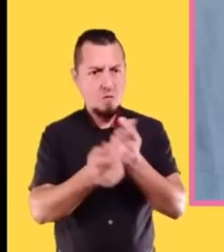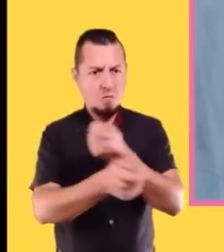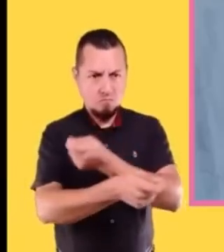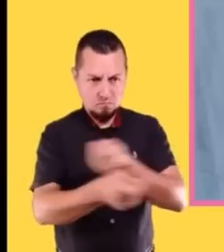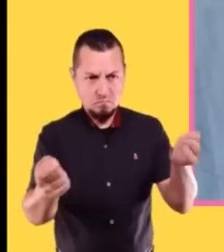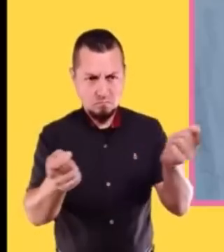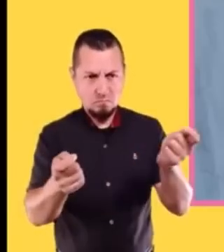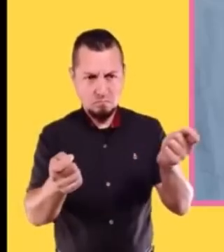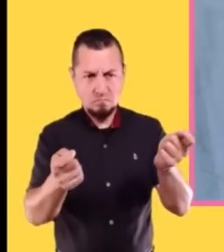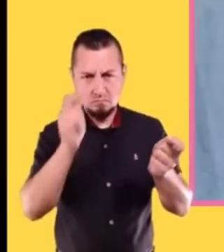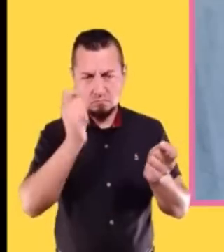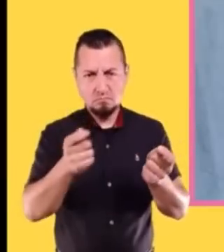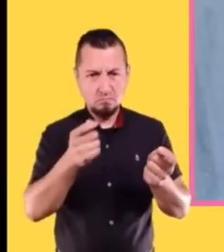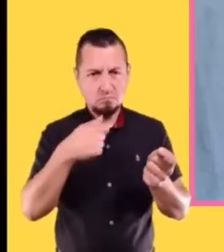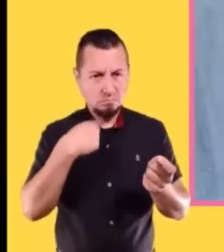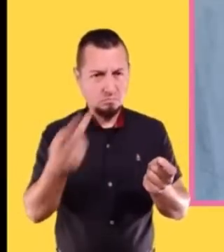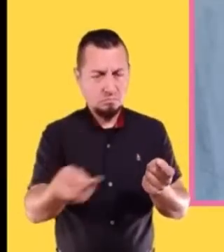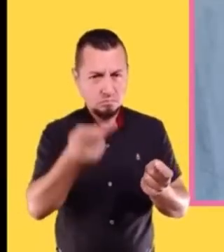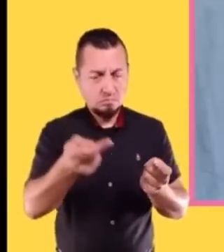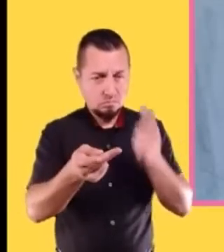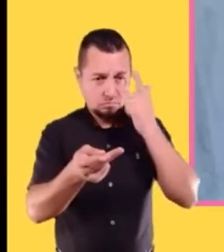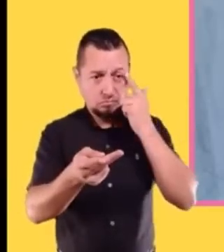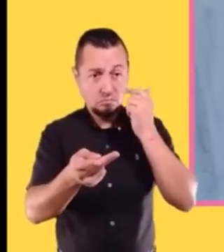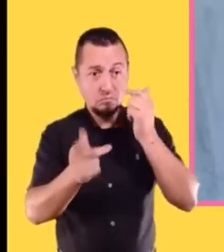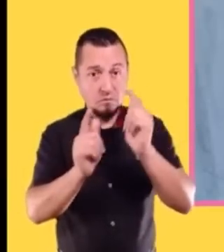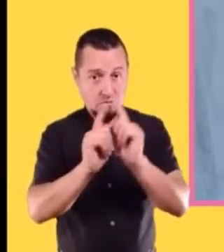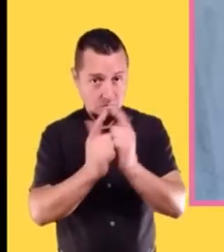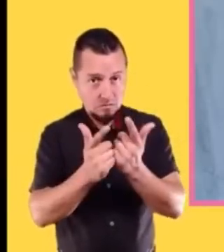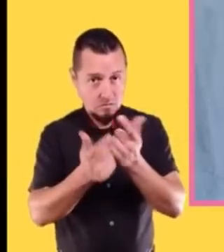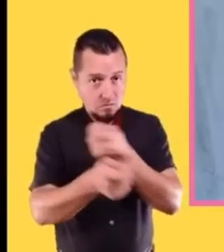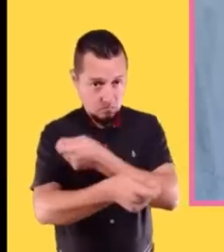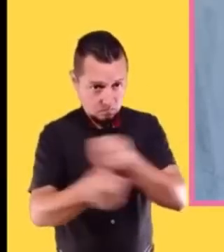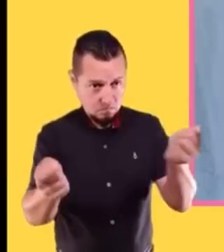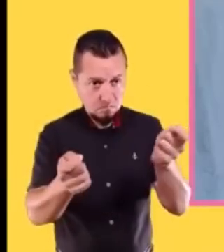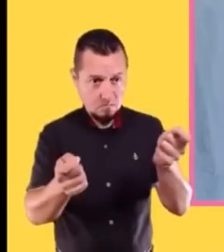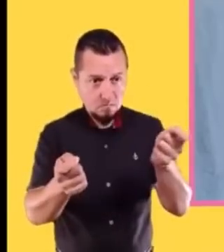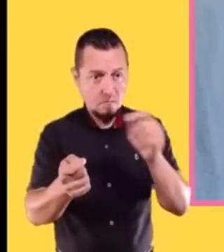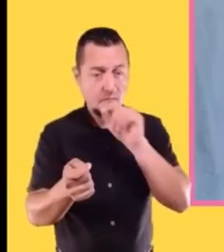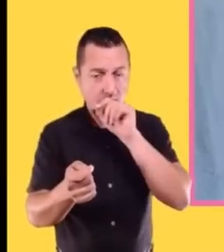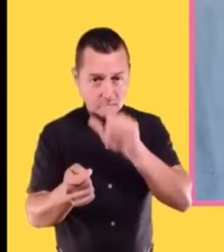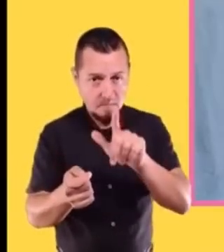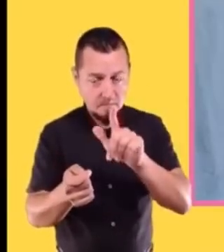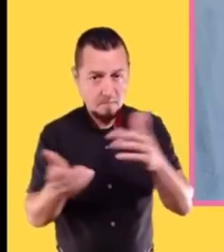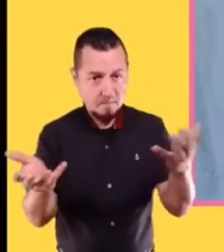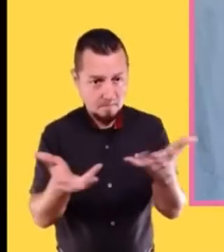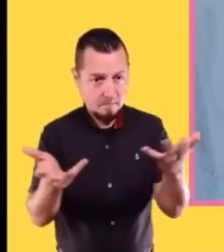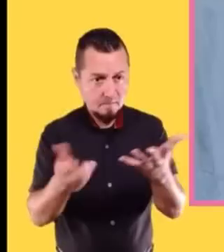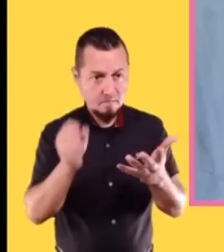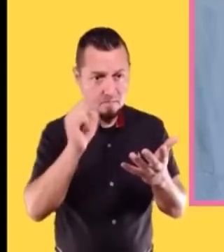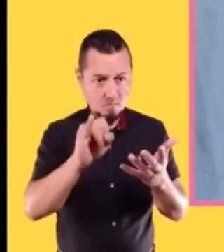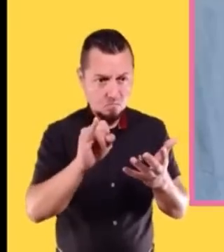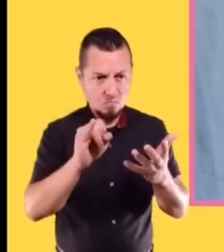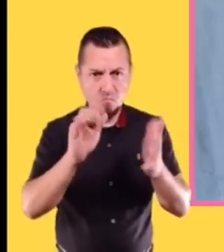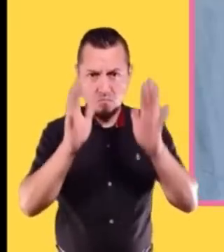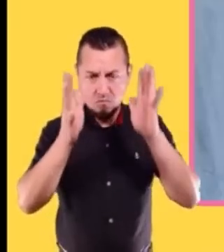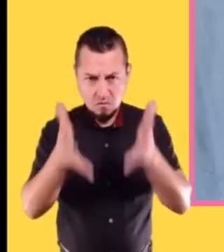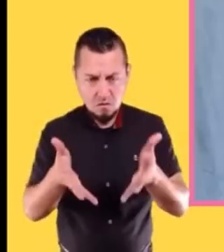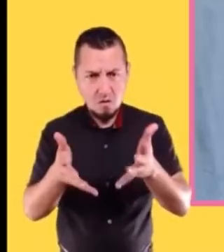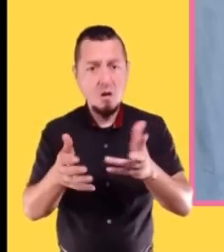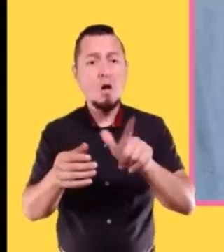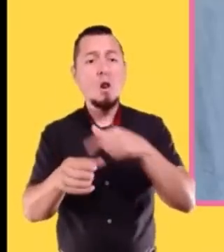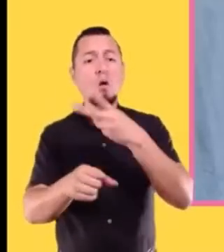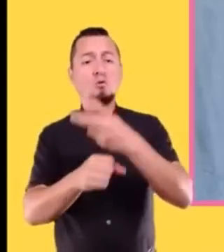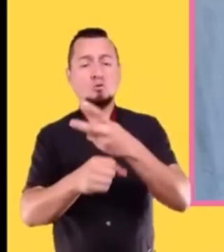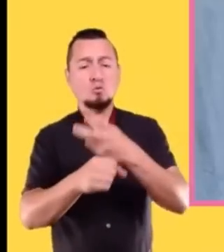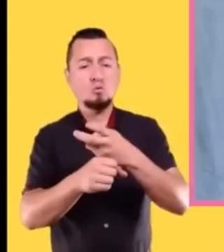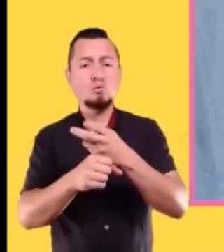La pregunta entonces, uno es, ¿los libros van a ser distribuidos en Jalisco si así se ordena judicialmente? Y la segunda, ¿qué tan